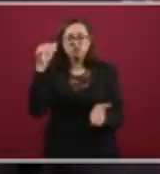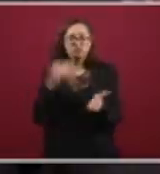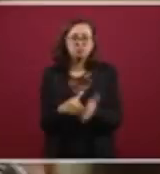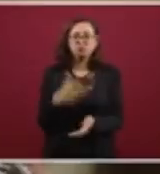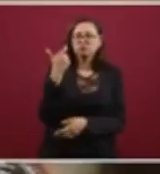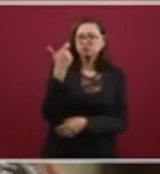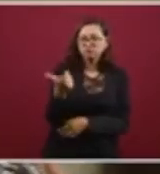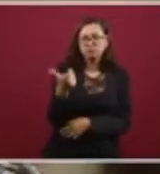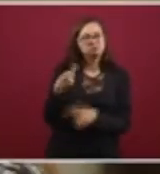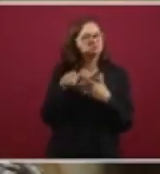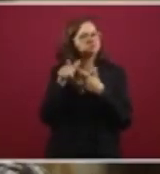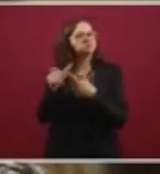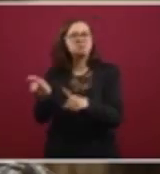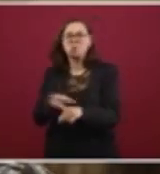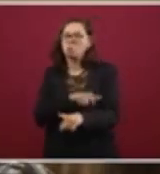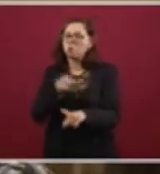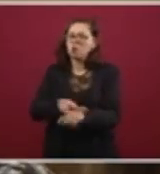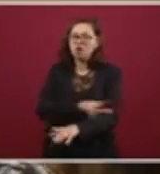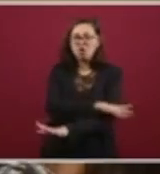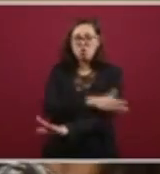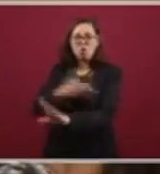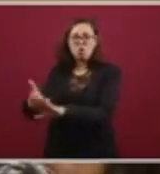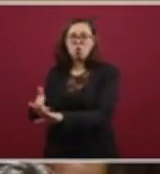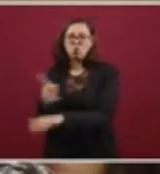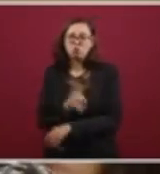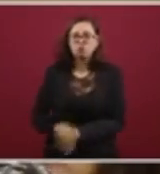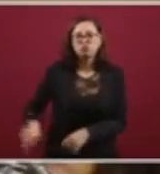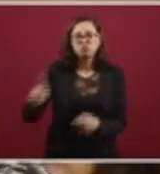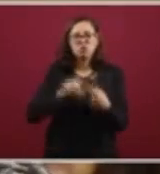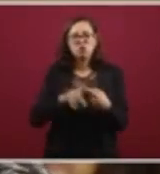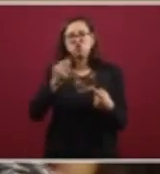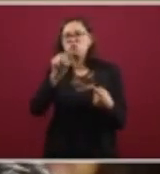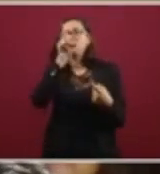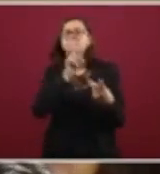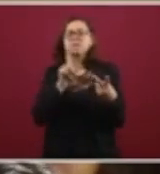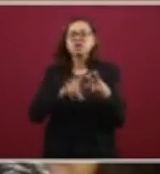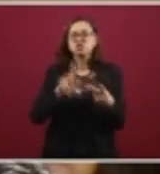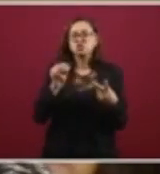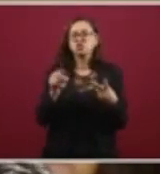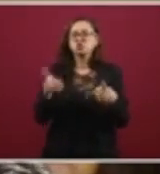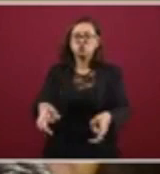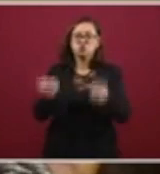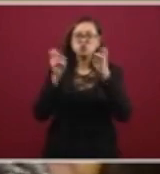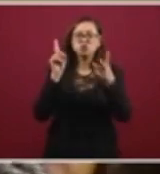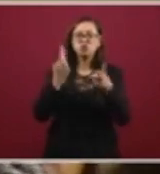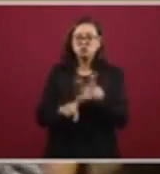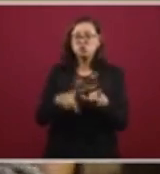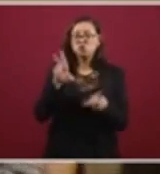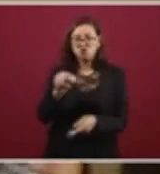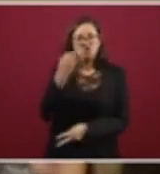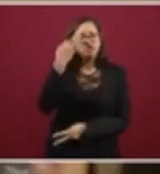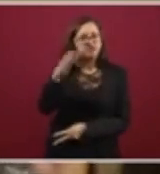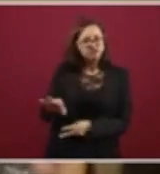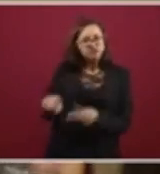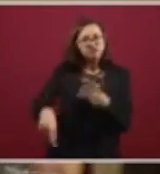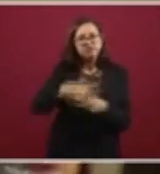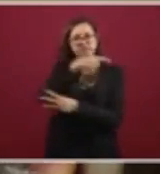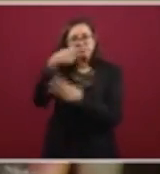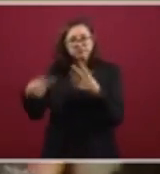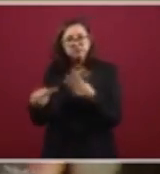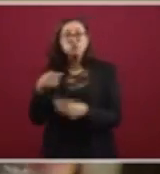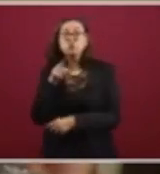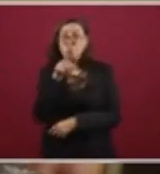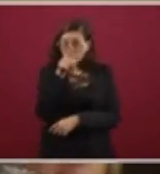es una burla para el pueblo. No mentir, no robar, no traicionar al pueblo. Usted dijo que no va